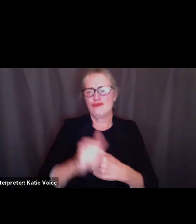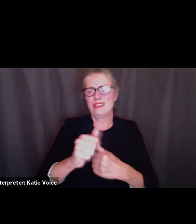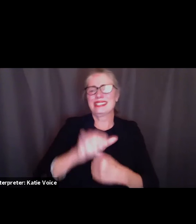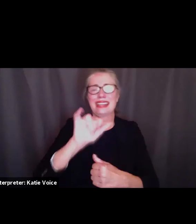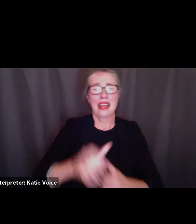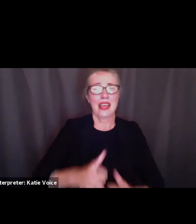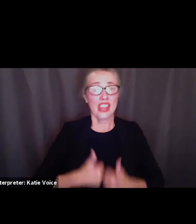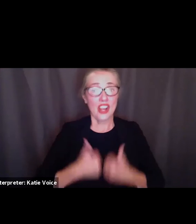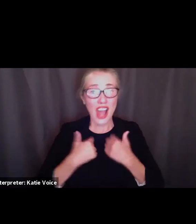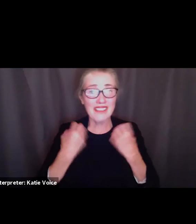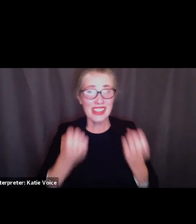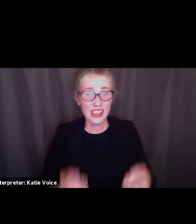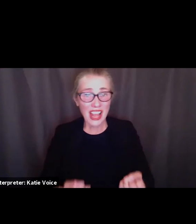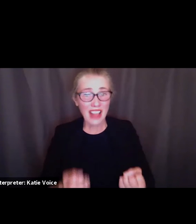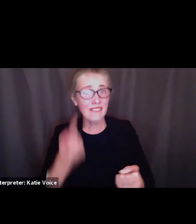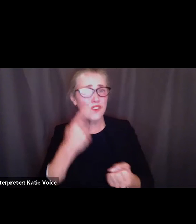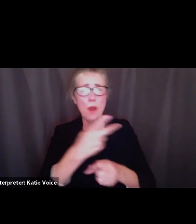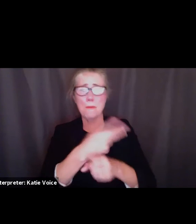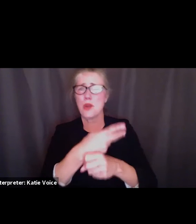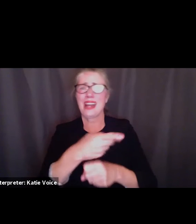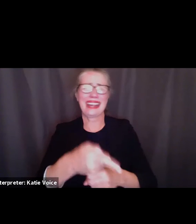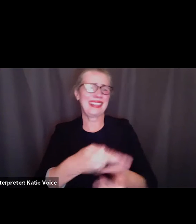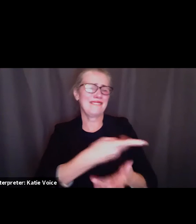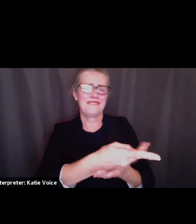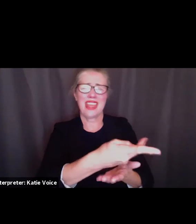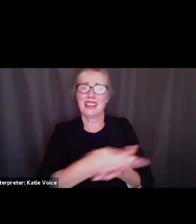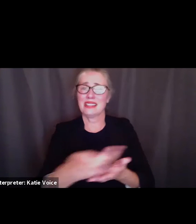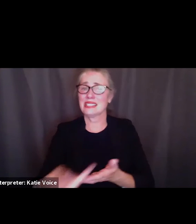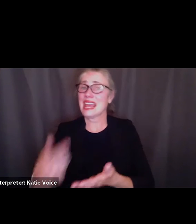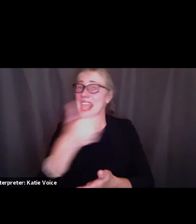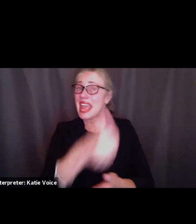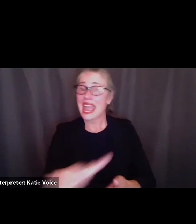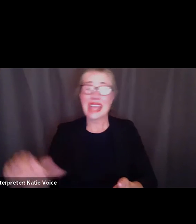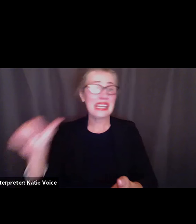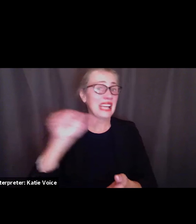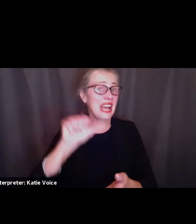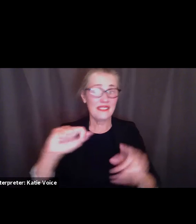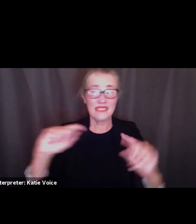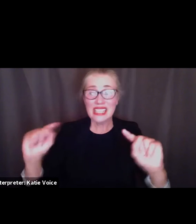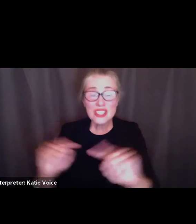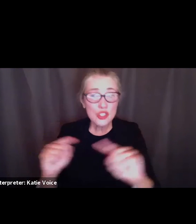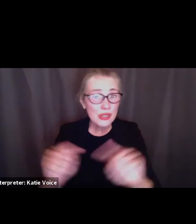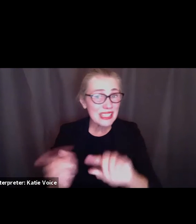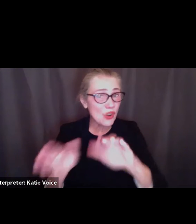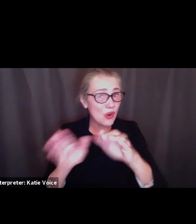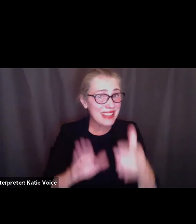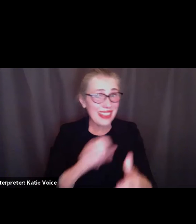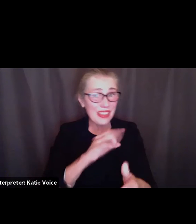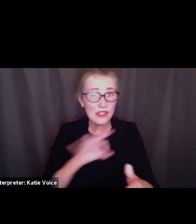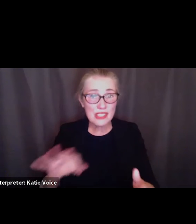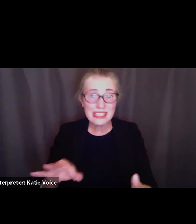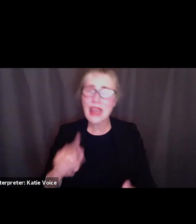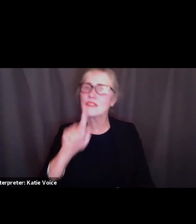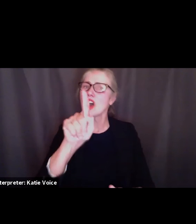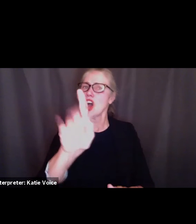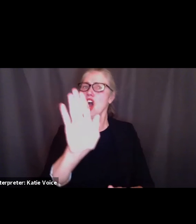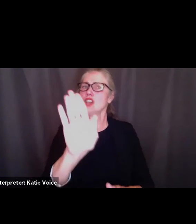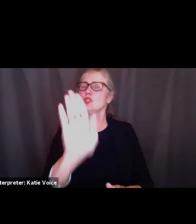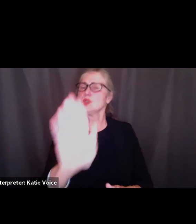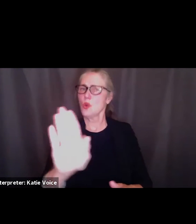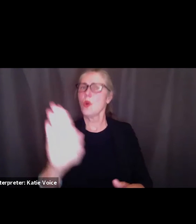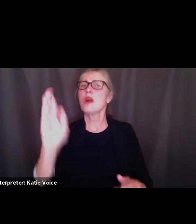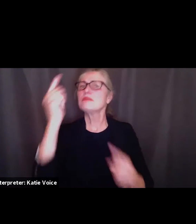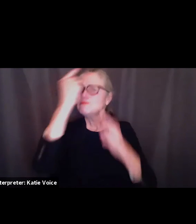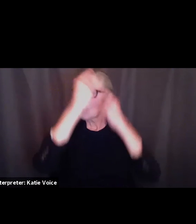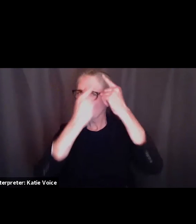con un producto que no funciona? Cualquier muerte será la responsabilidad del consejo. ¿Y ustedes están de acuerdo